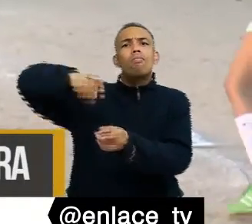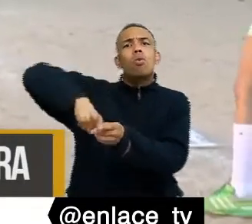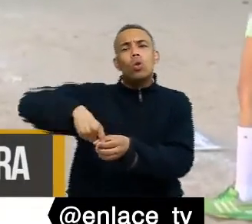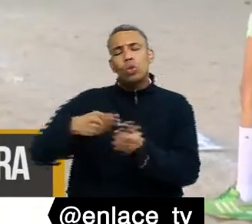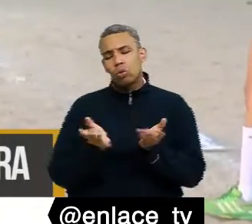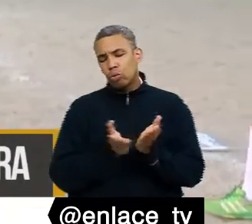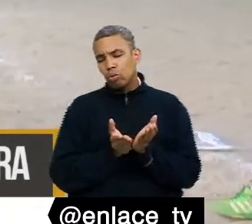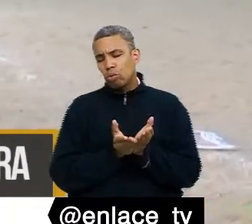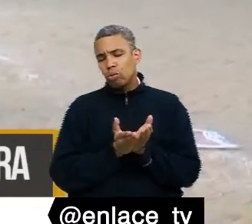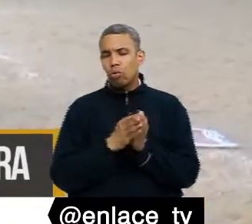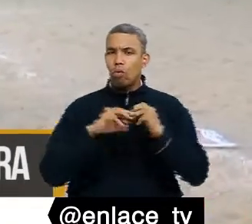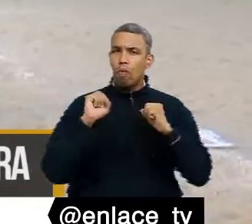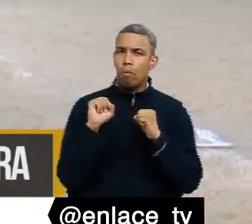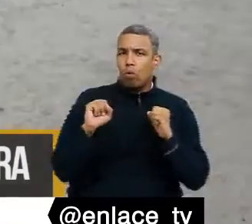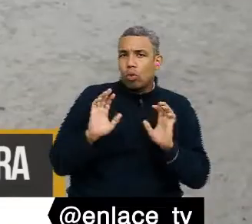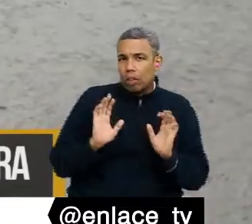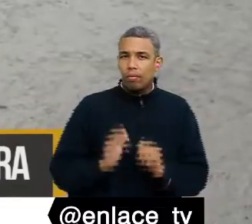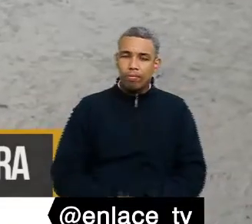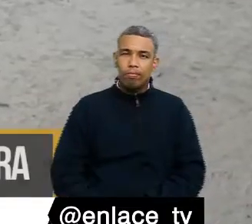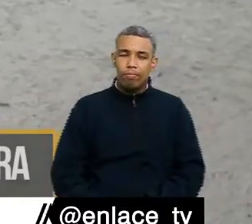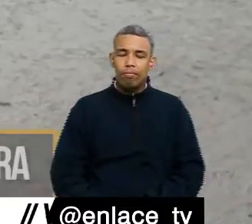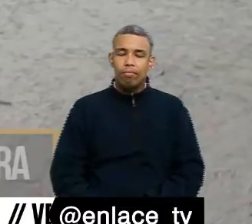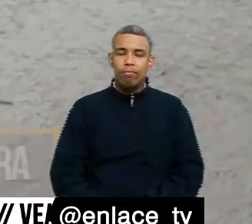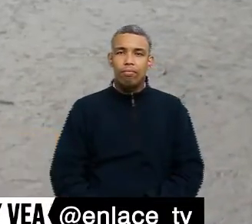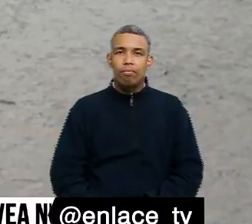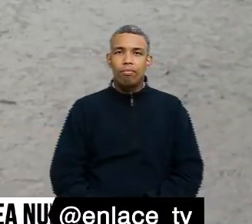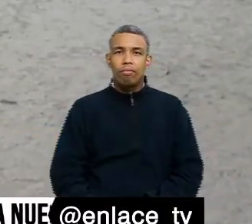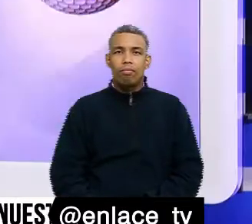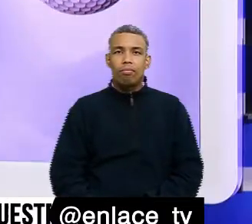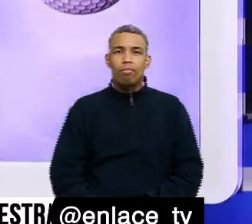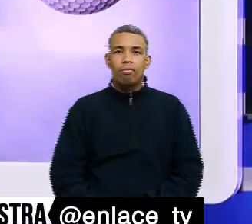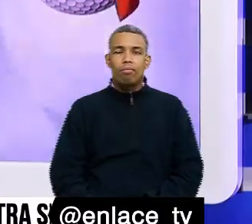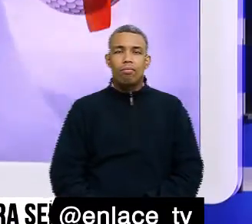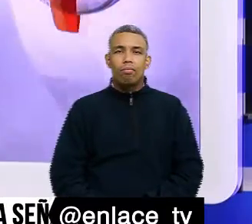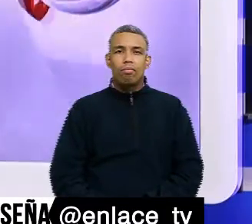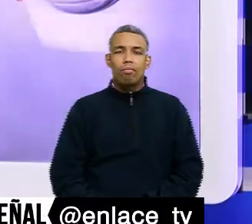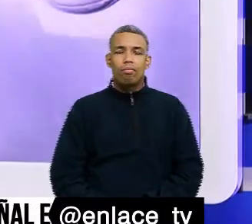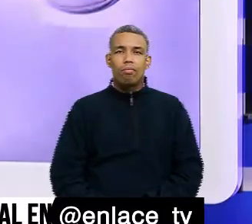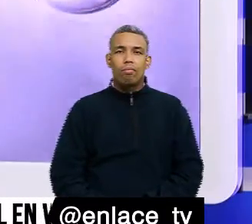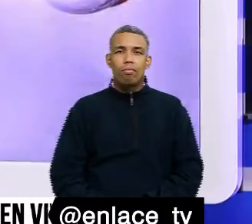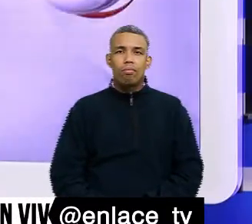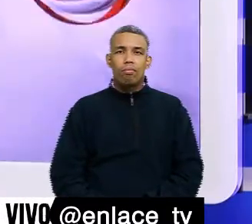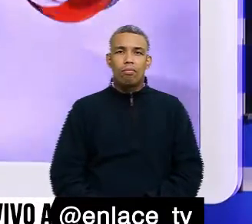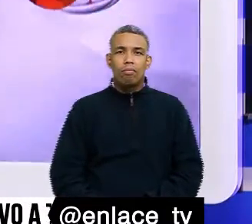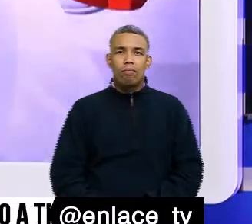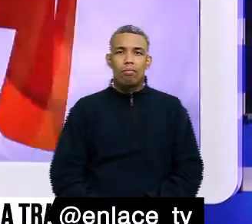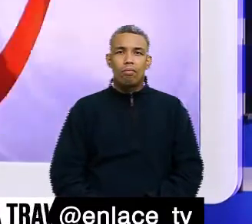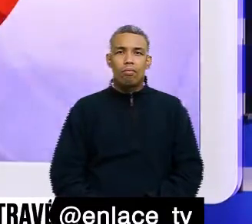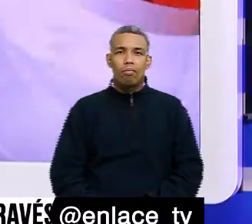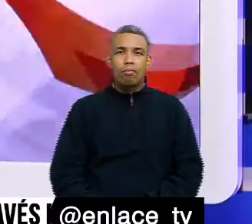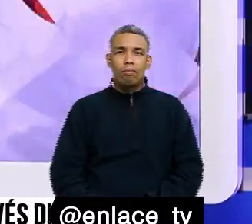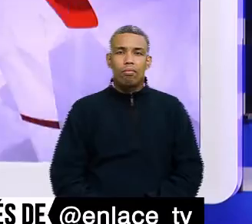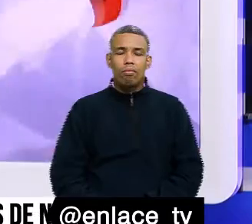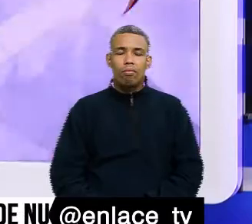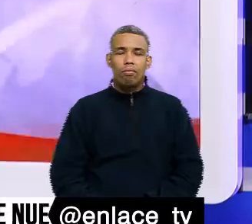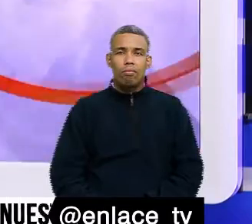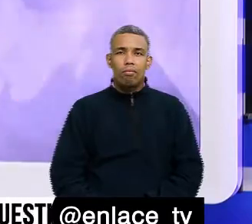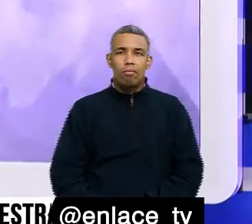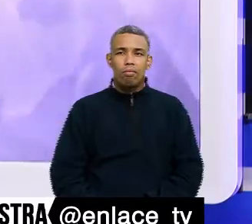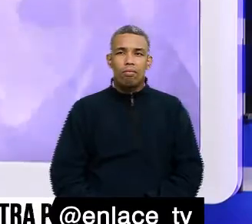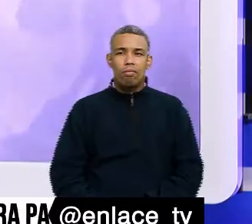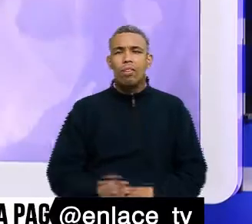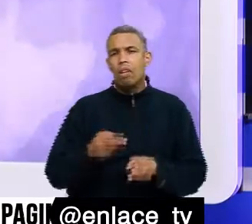formando barranqueñas en el Club Atléticas de la ciudad. Se viene el torneo municipal de patinaje organizado